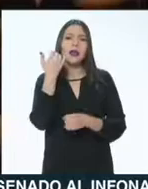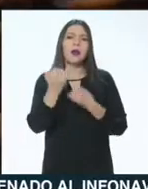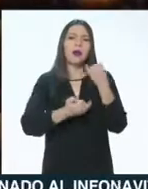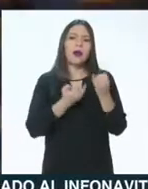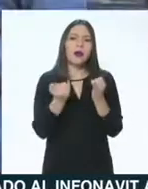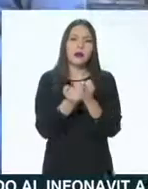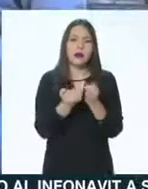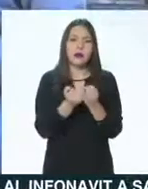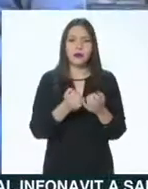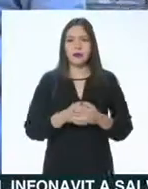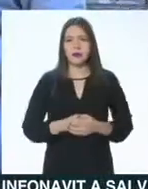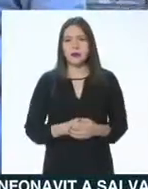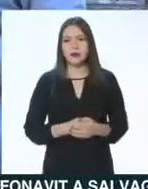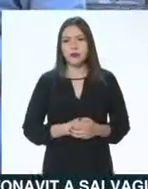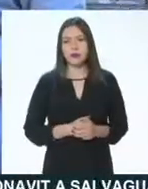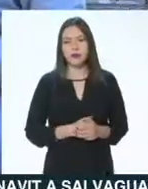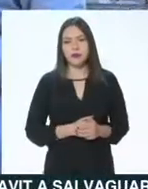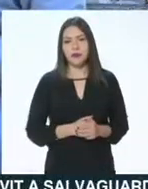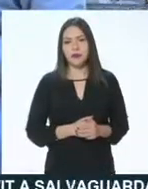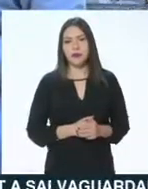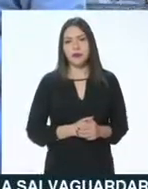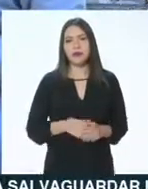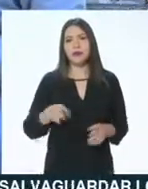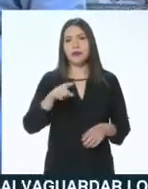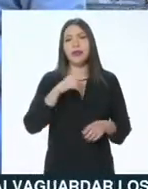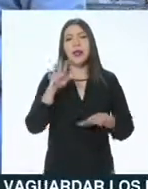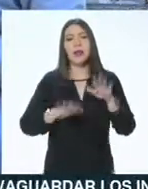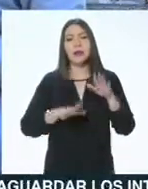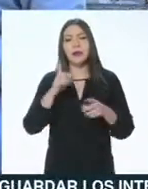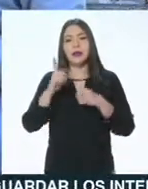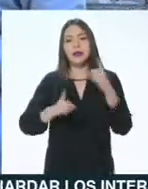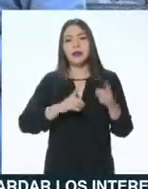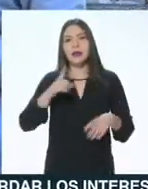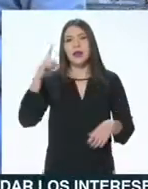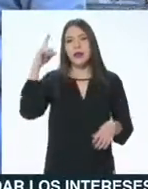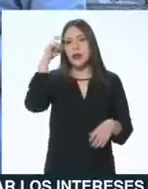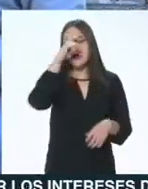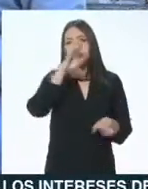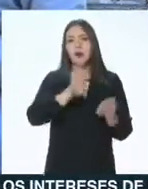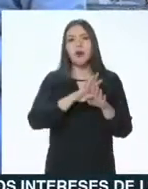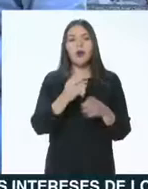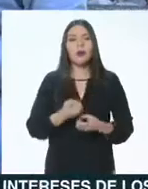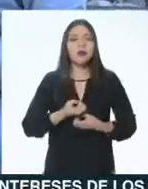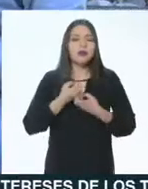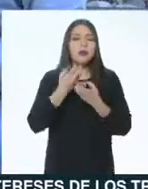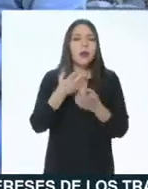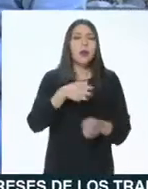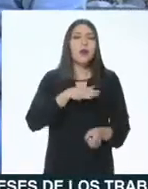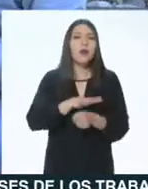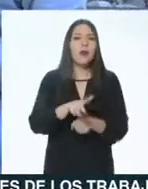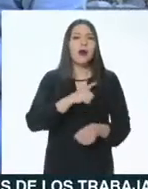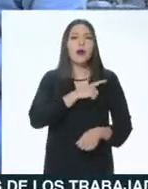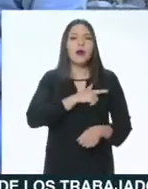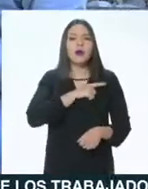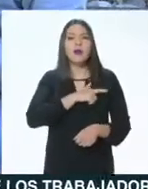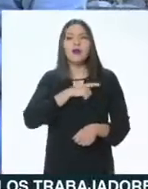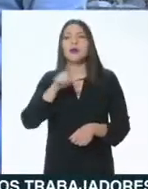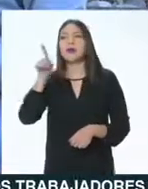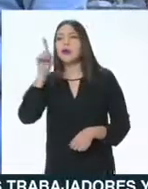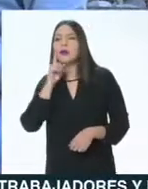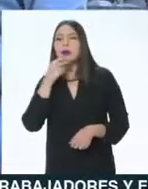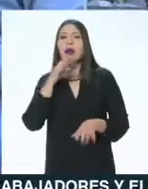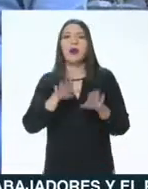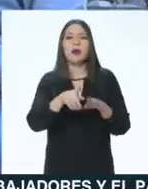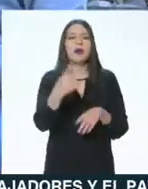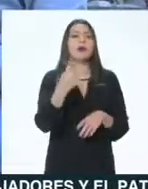el hecho de que el atleta le cuesta trabajo decir su preferencia sexual, ¿cómo ves esto al respecto? Así es. Porque